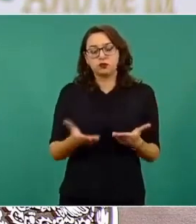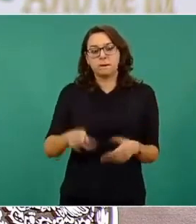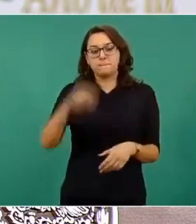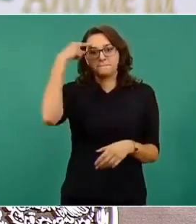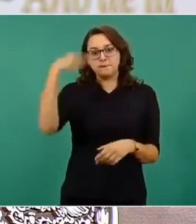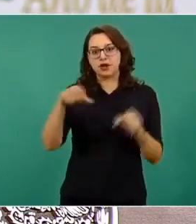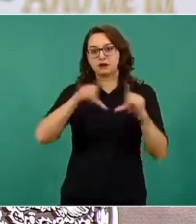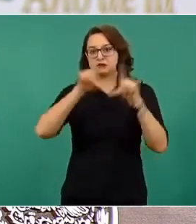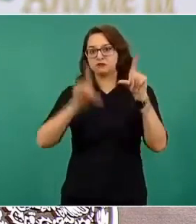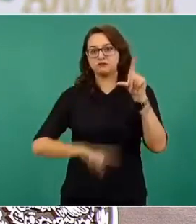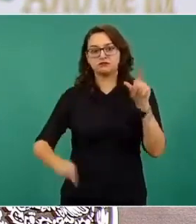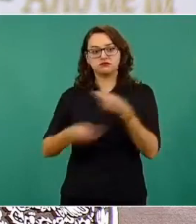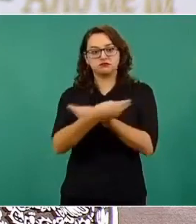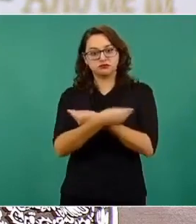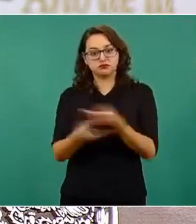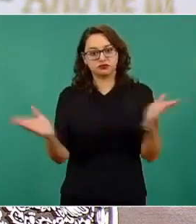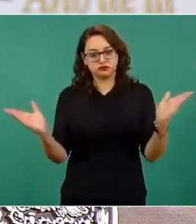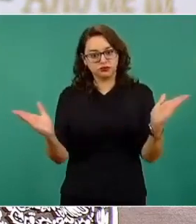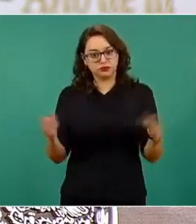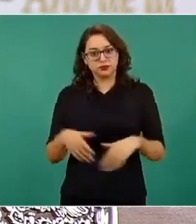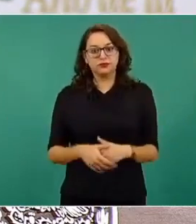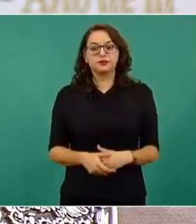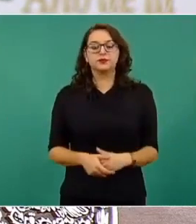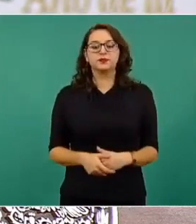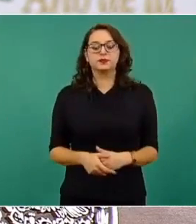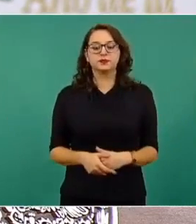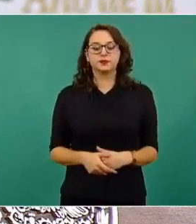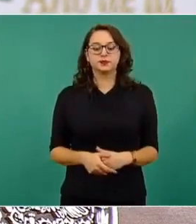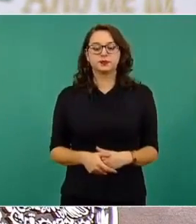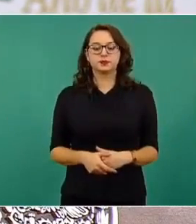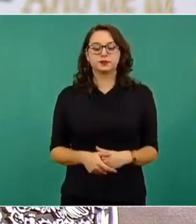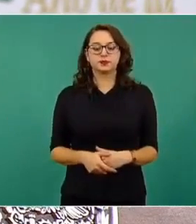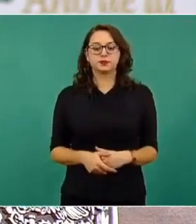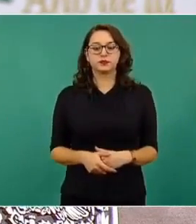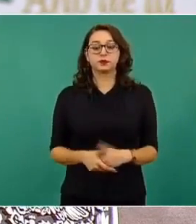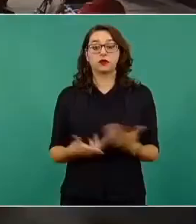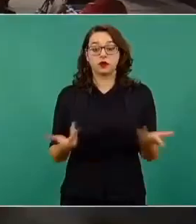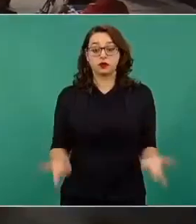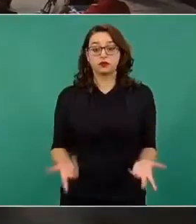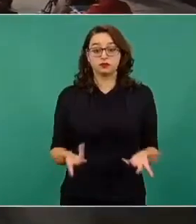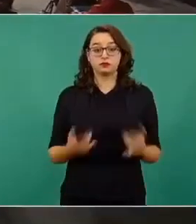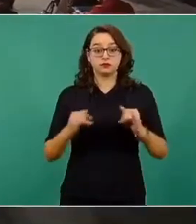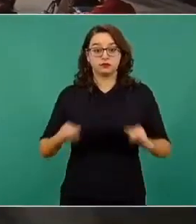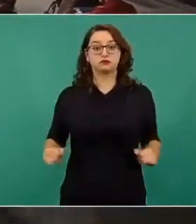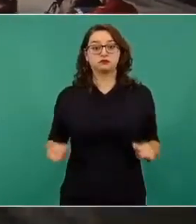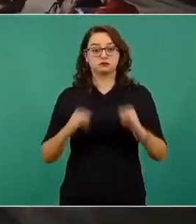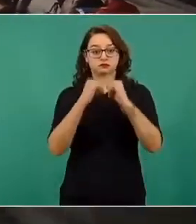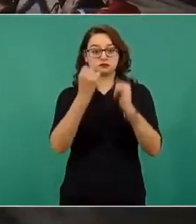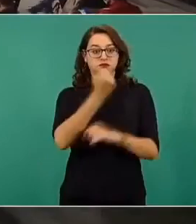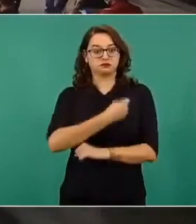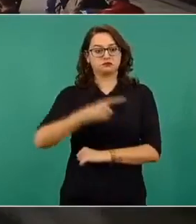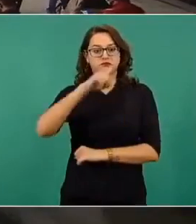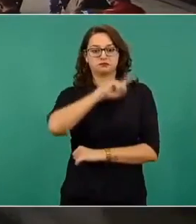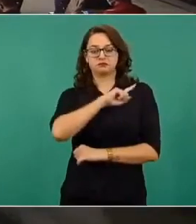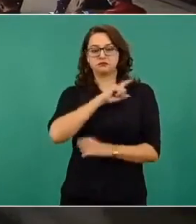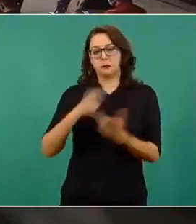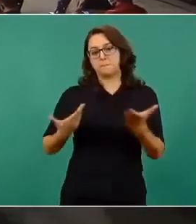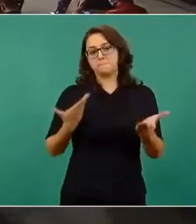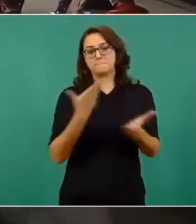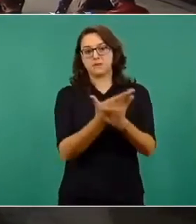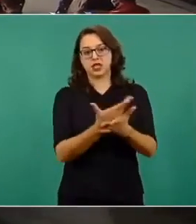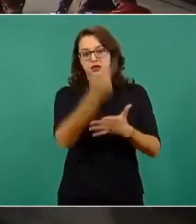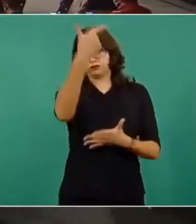por el sector salud para nuestra población. Y de acuerdo a la demanda del sector salud, en la primera imagen, por favor, que